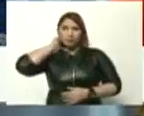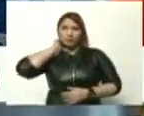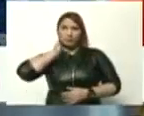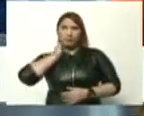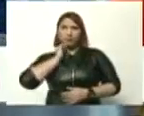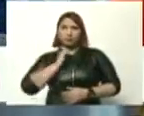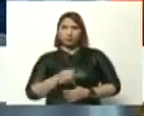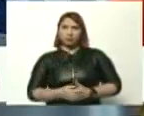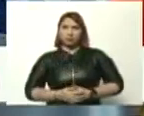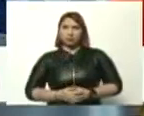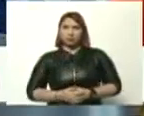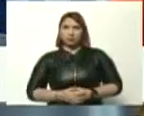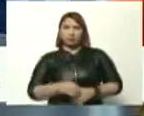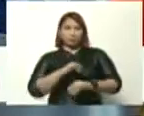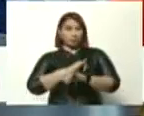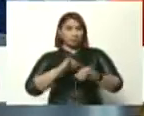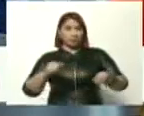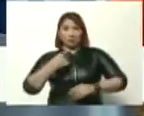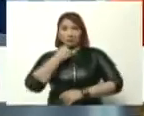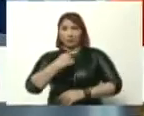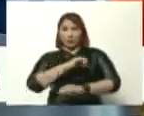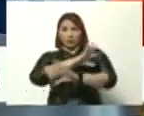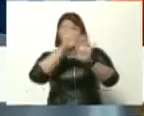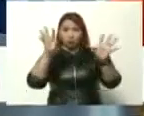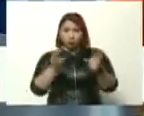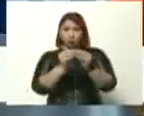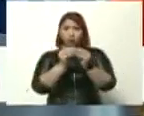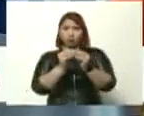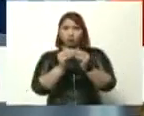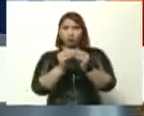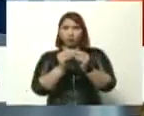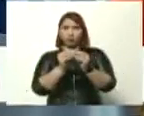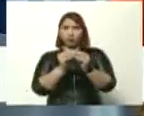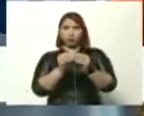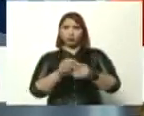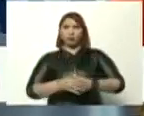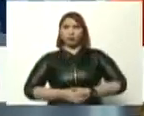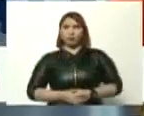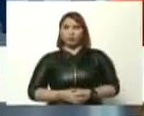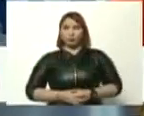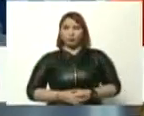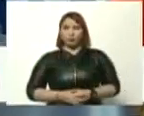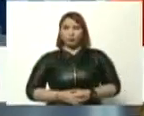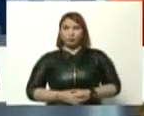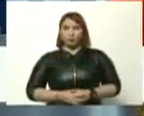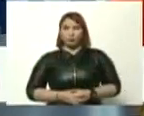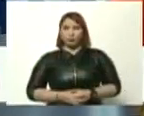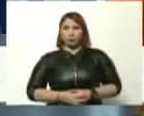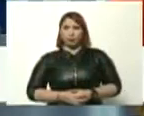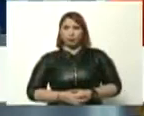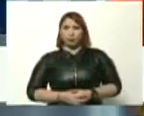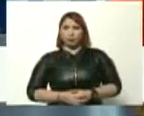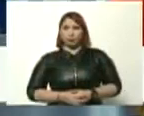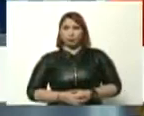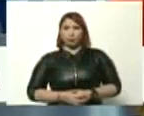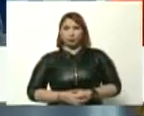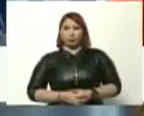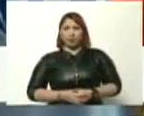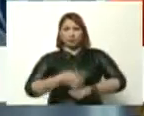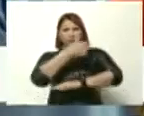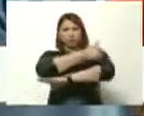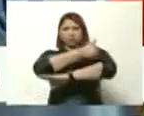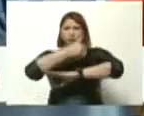Igualmente, ya que estamos mencionando, ya para terminar, pues, hechos que, siendo funcionarios